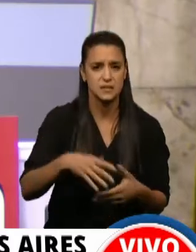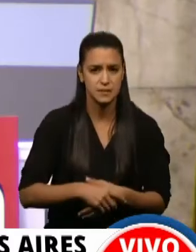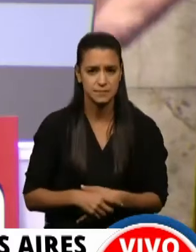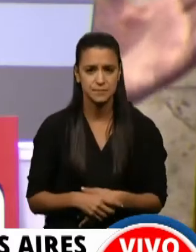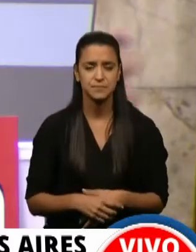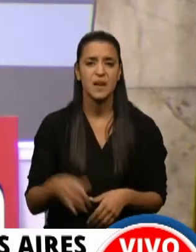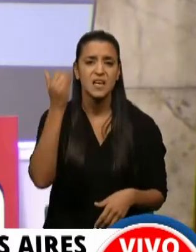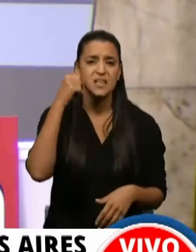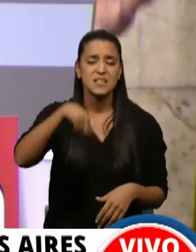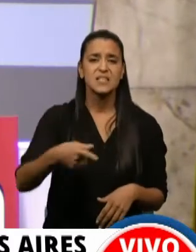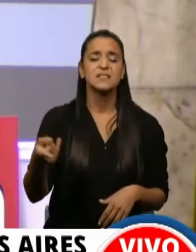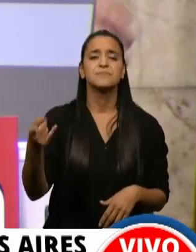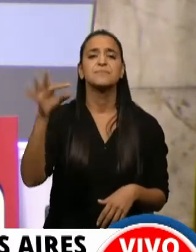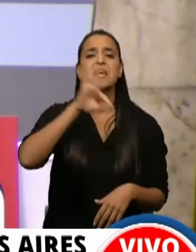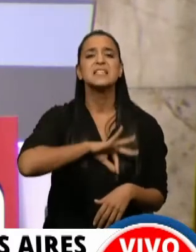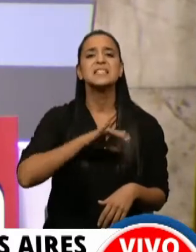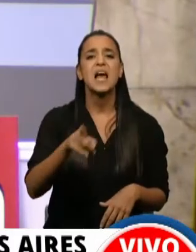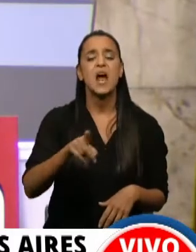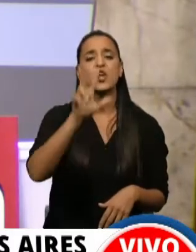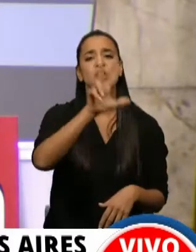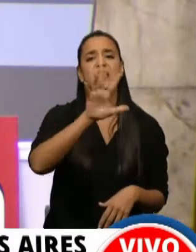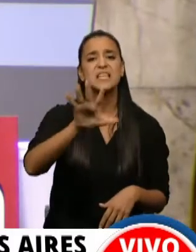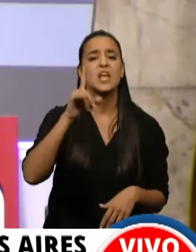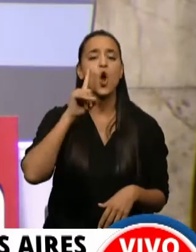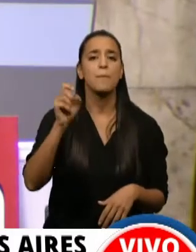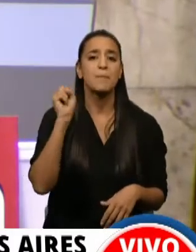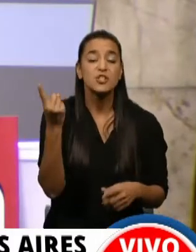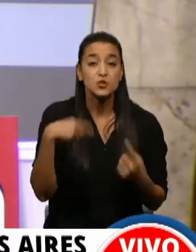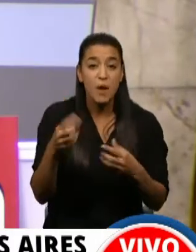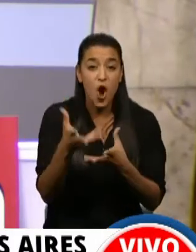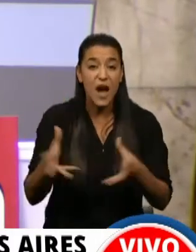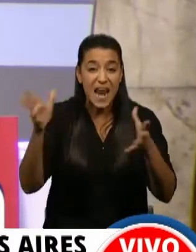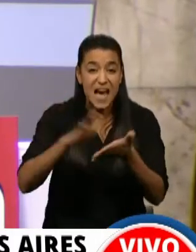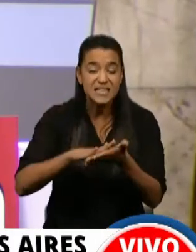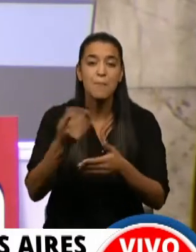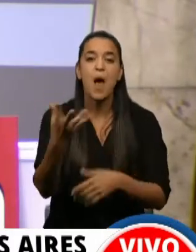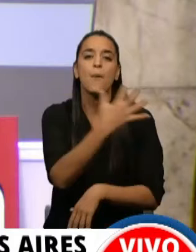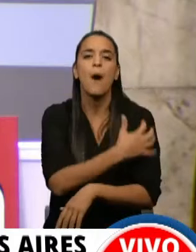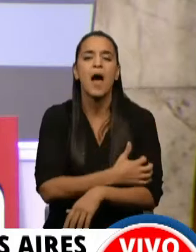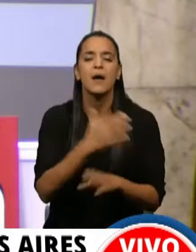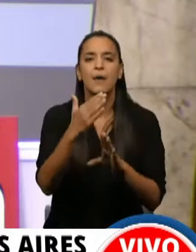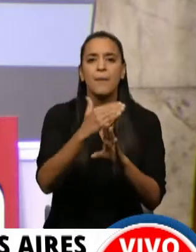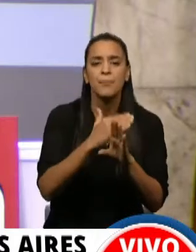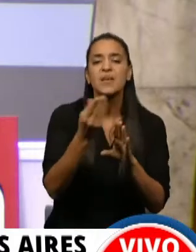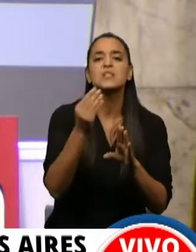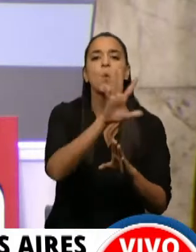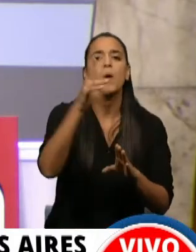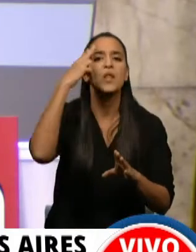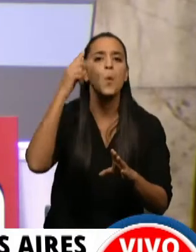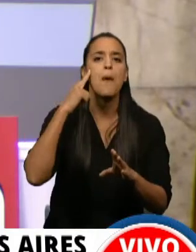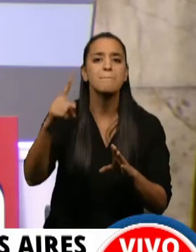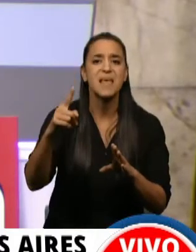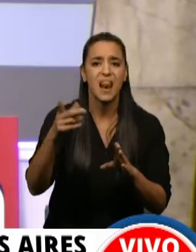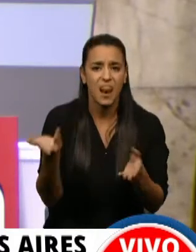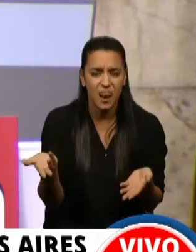Llevan el salario global nacional a 35.000 pesos, pero la canasta para salir de la pobreza está en 59.000.